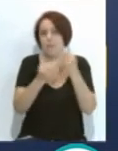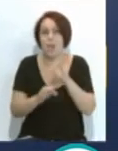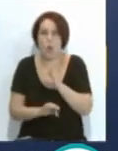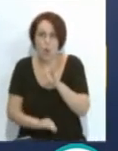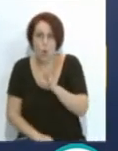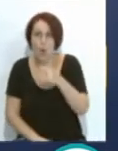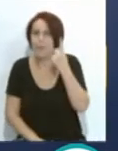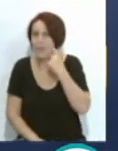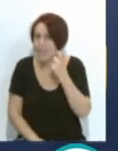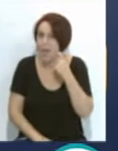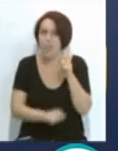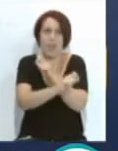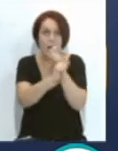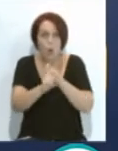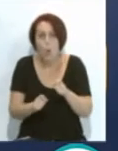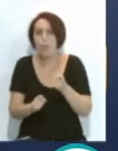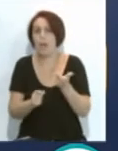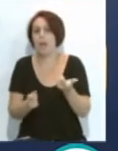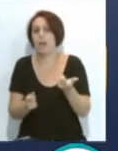el Zaragoza, no vale para